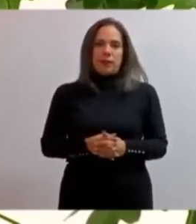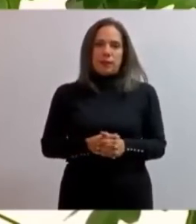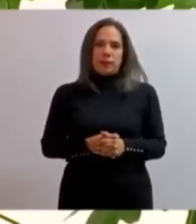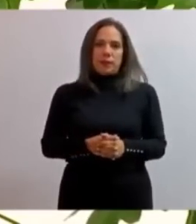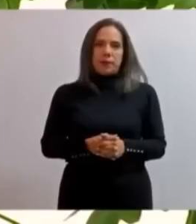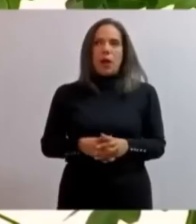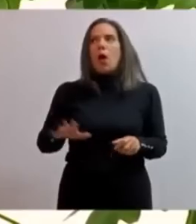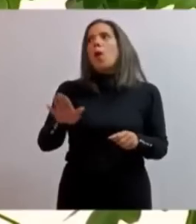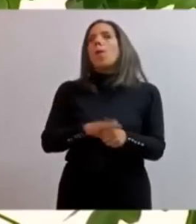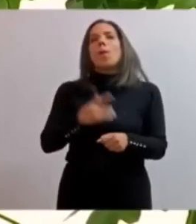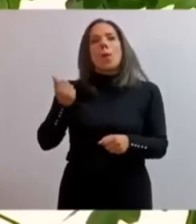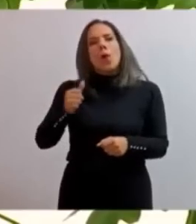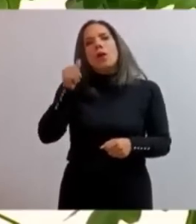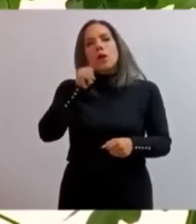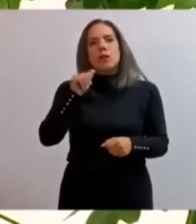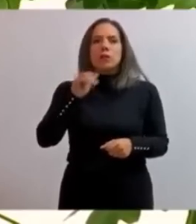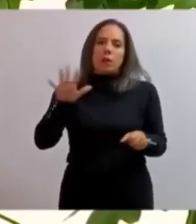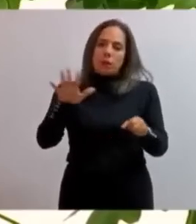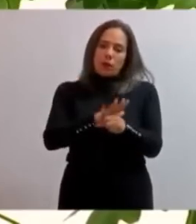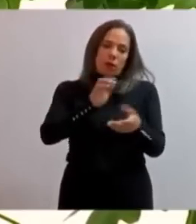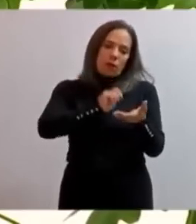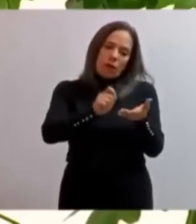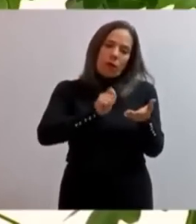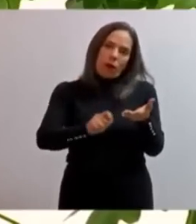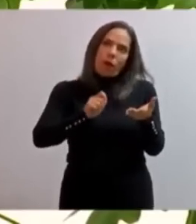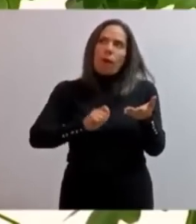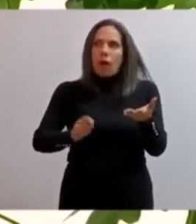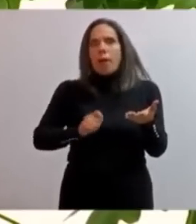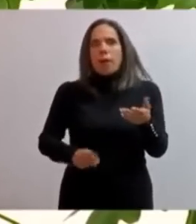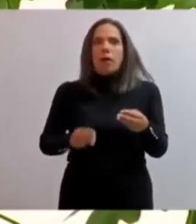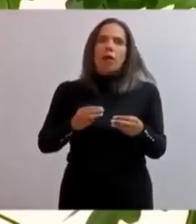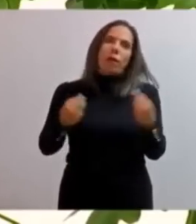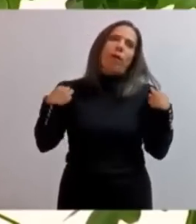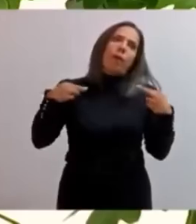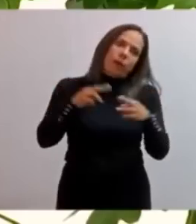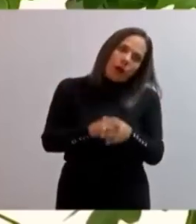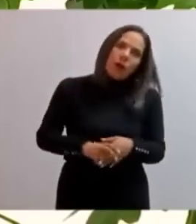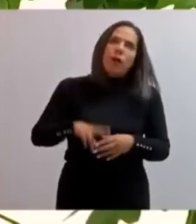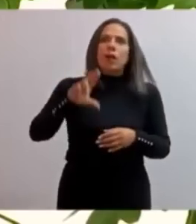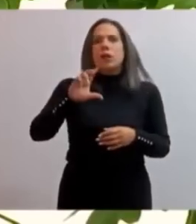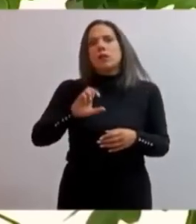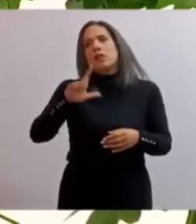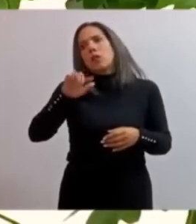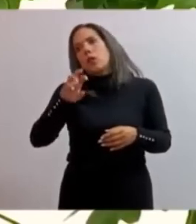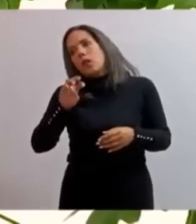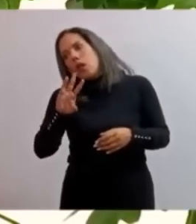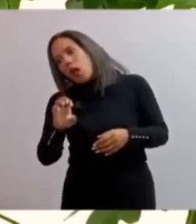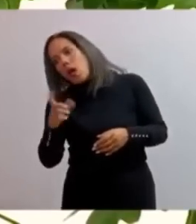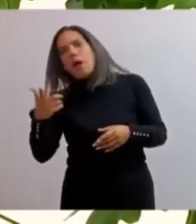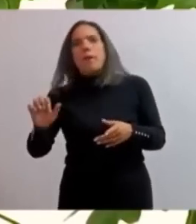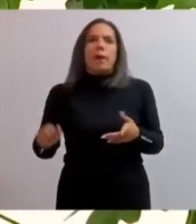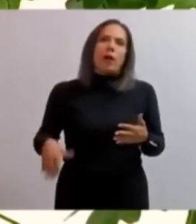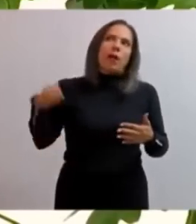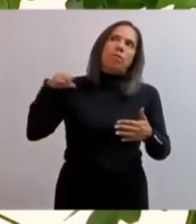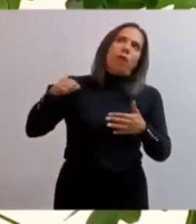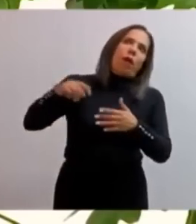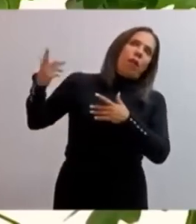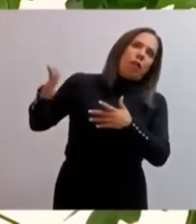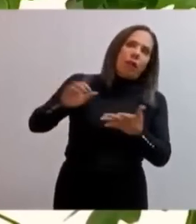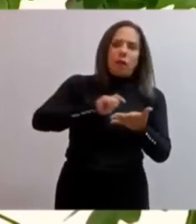tiene que estar permanentemente llenando el nombre del maestro, la clave del maestro, la antigüedad del maestro? Cuando